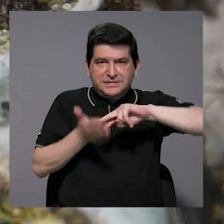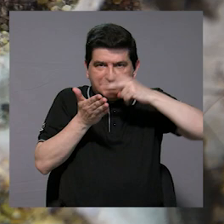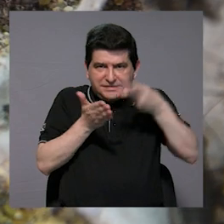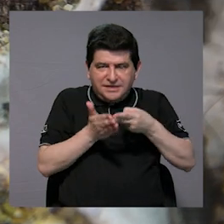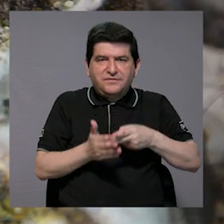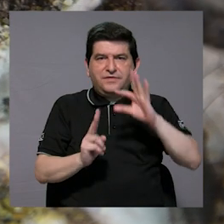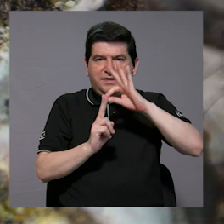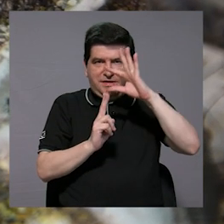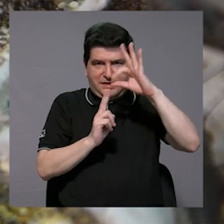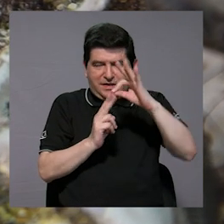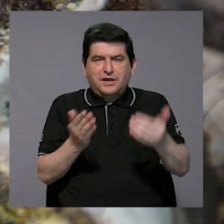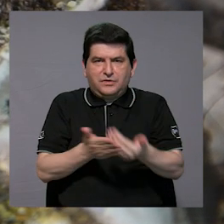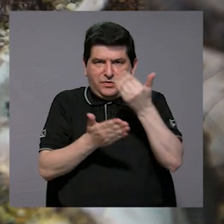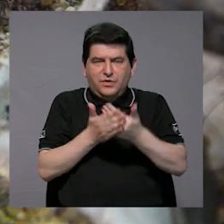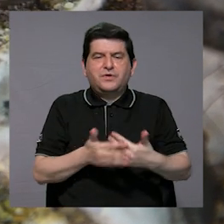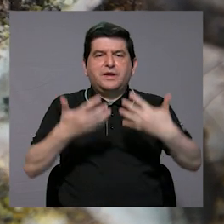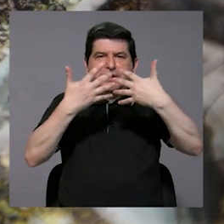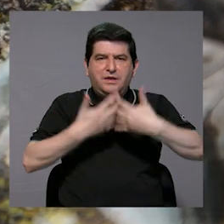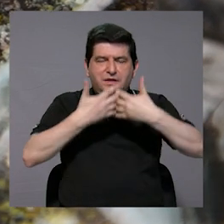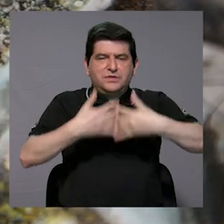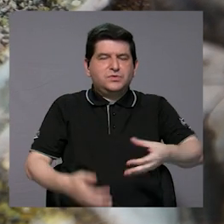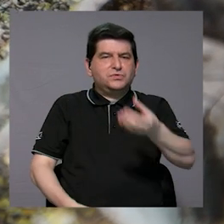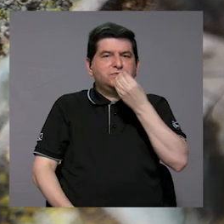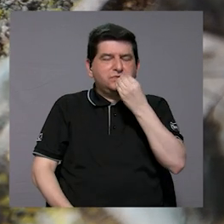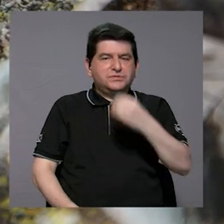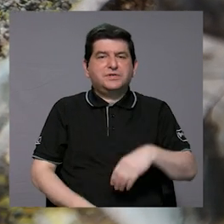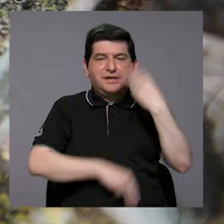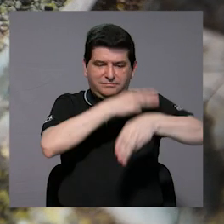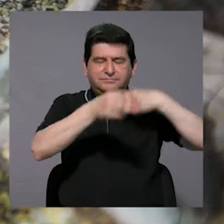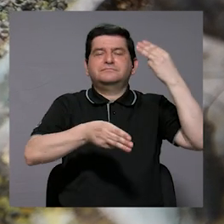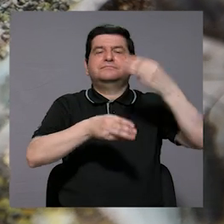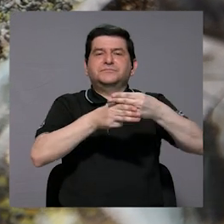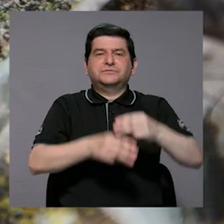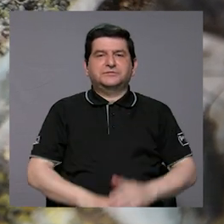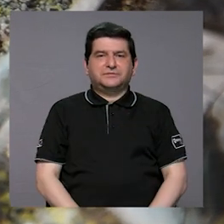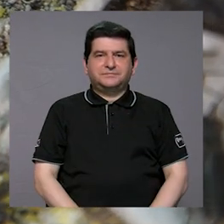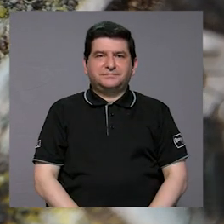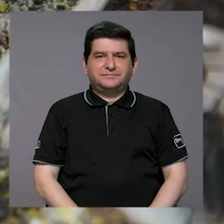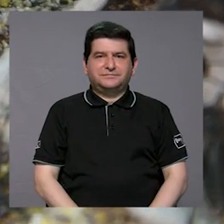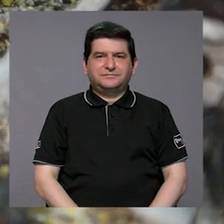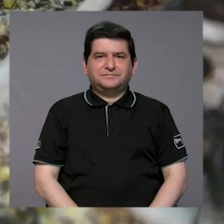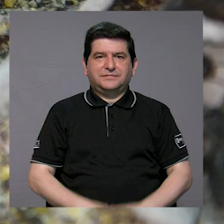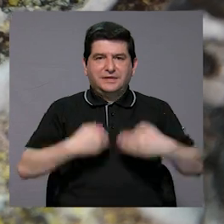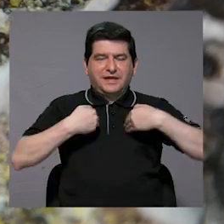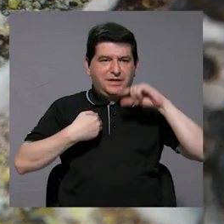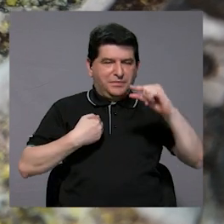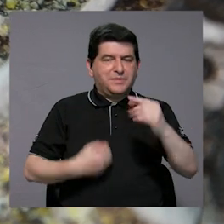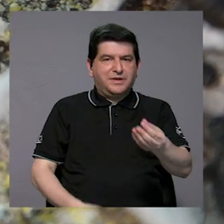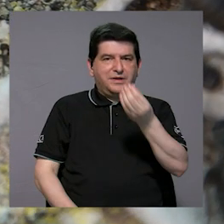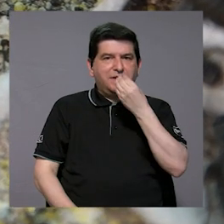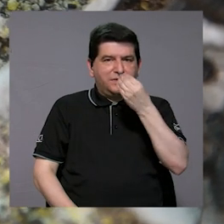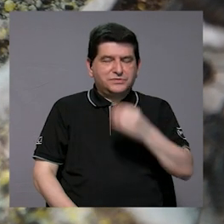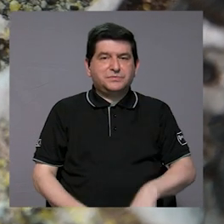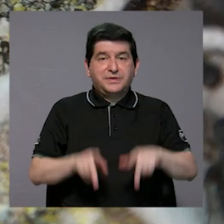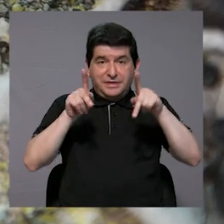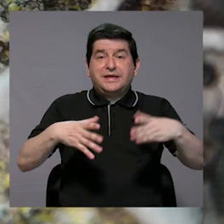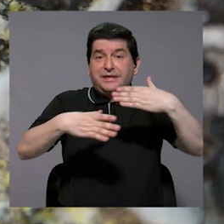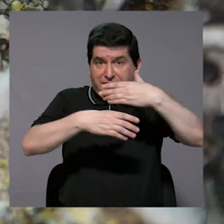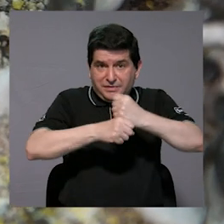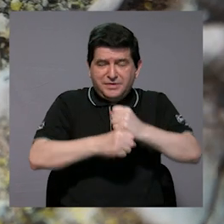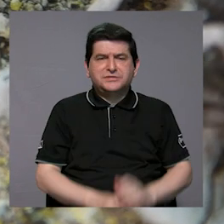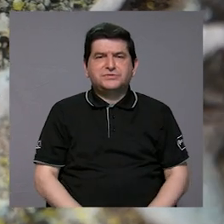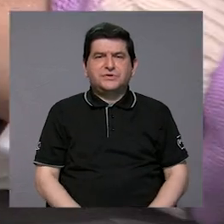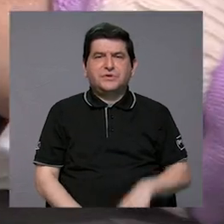Los insectos comestibles constituyen una tendencia innovadora en la industria alimentaria a nivel mundial. La entomofagia o consumo